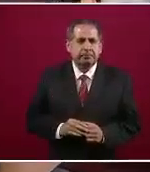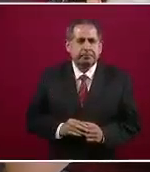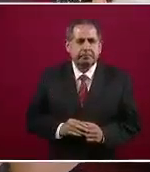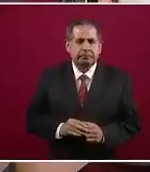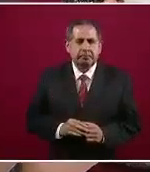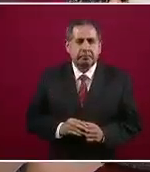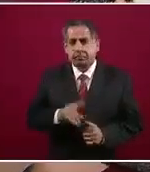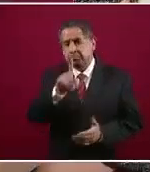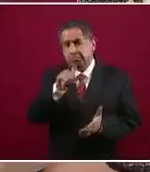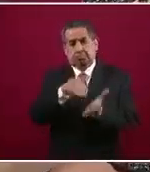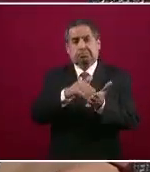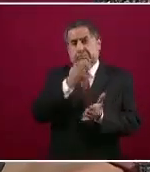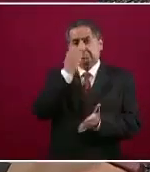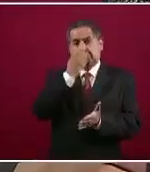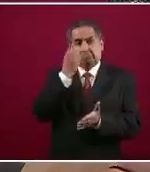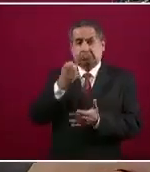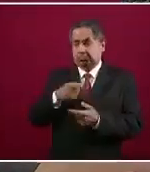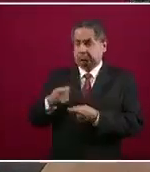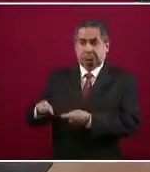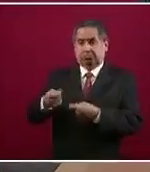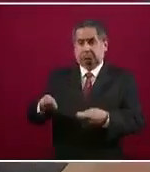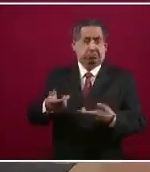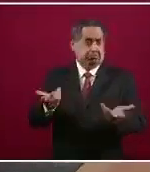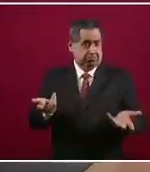1,000 escuelas.